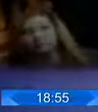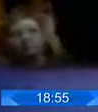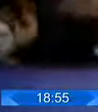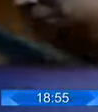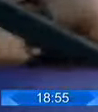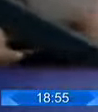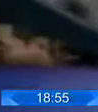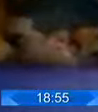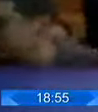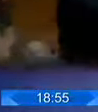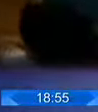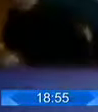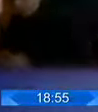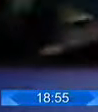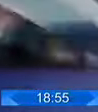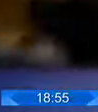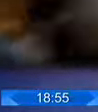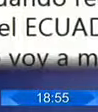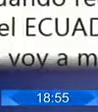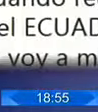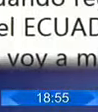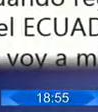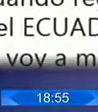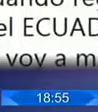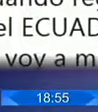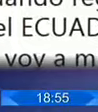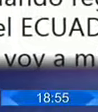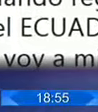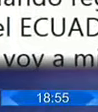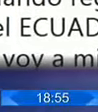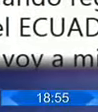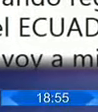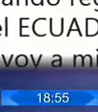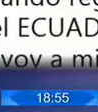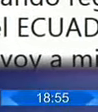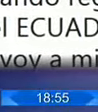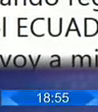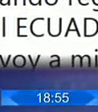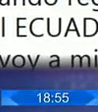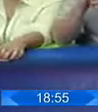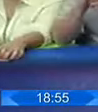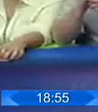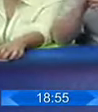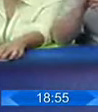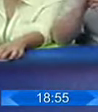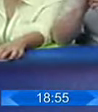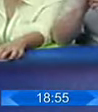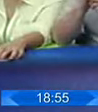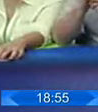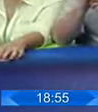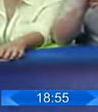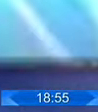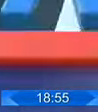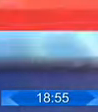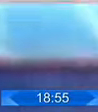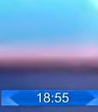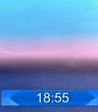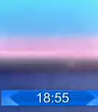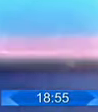Expresidente Rafael Correa anunció que regresará al Ecuador este jueves para hacer campaña por el no en la consulta popular.